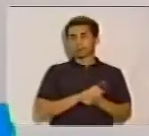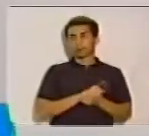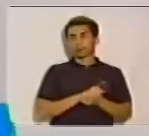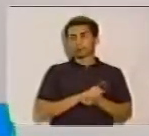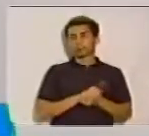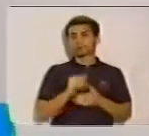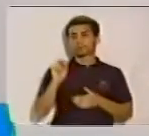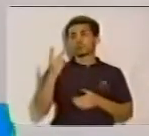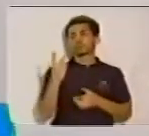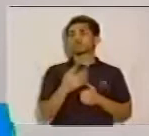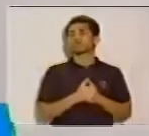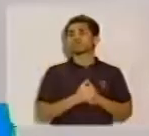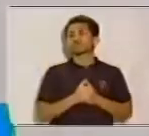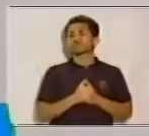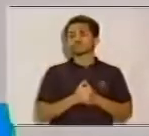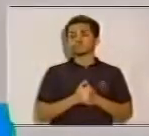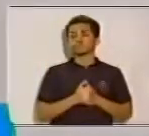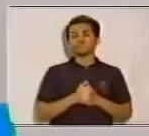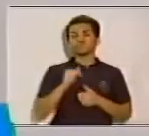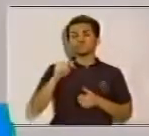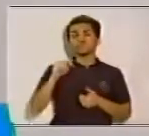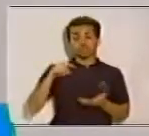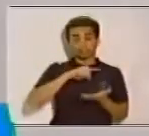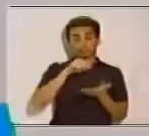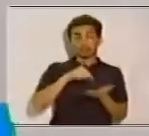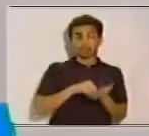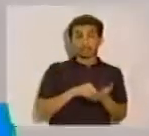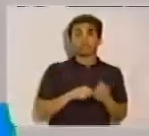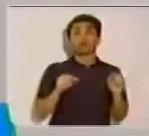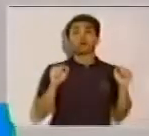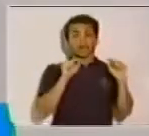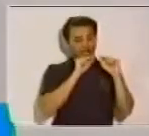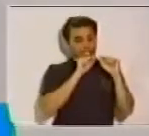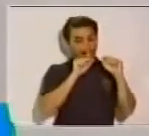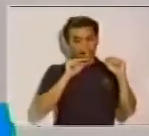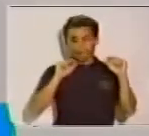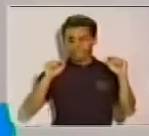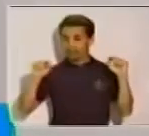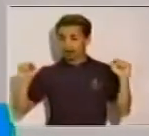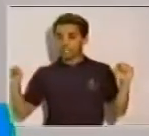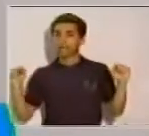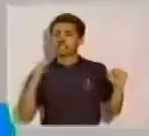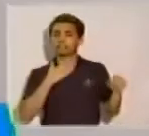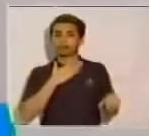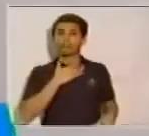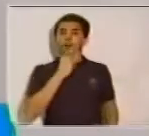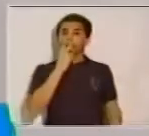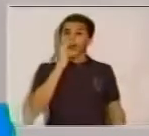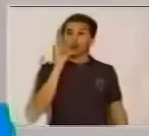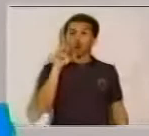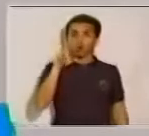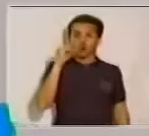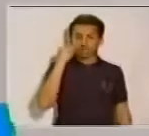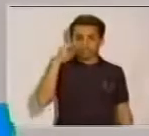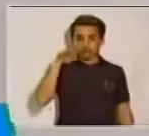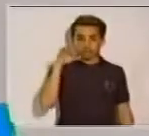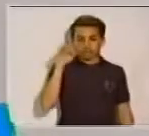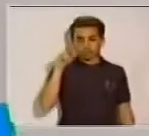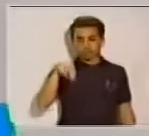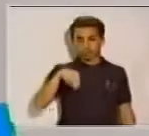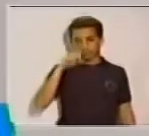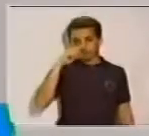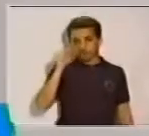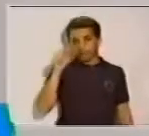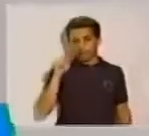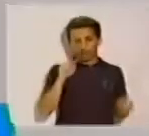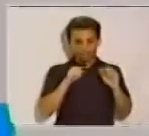Segundo, en el centro trazamos una línea totalmente horizontal, siempre que salga un poco de los extremos.